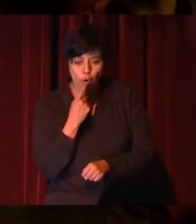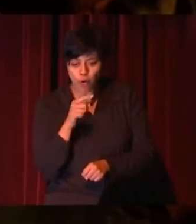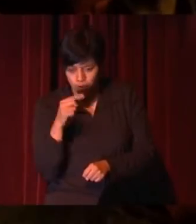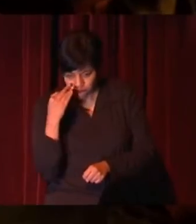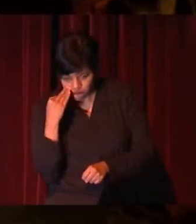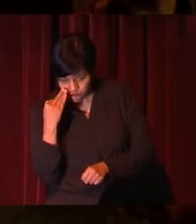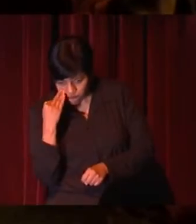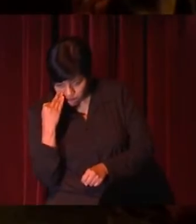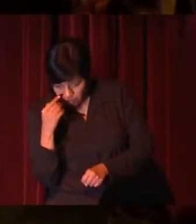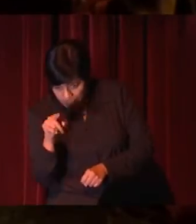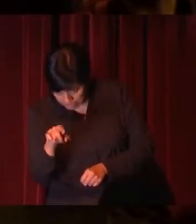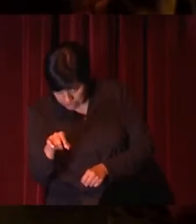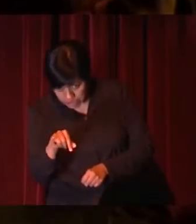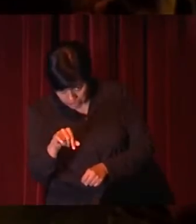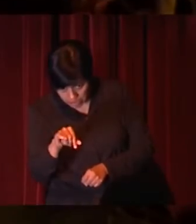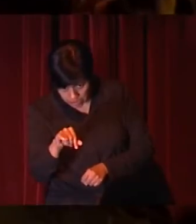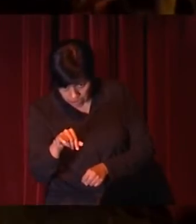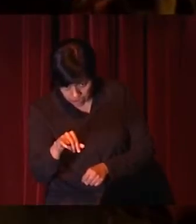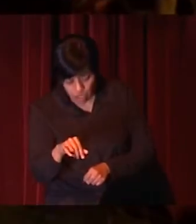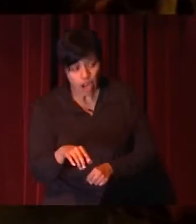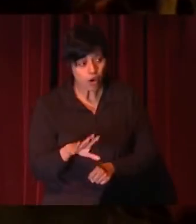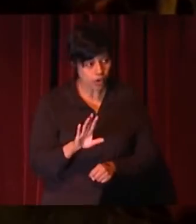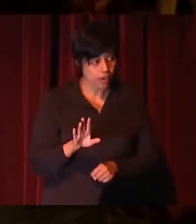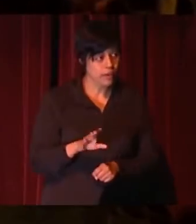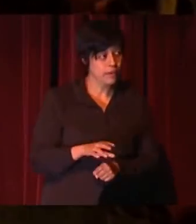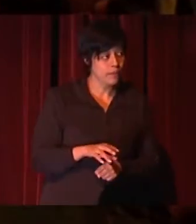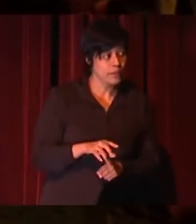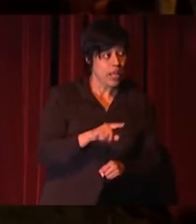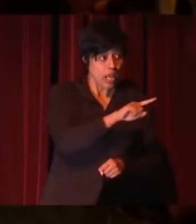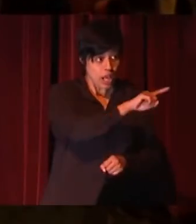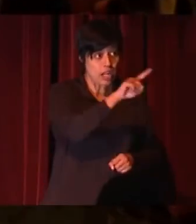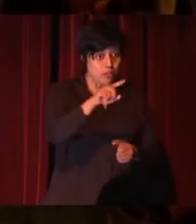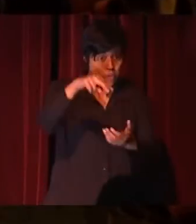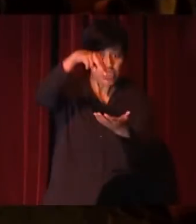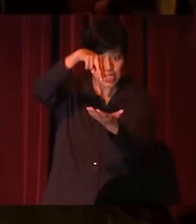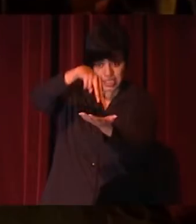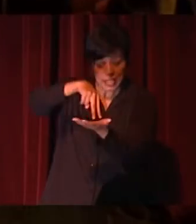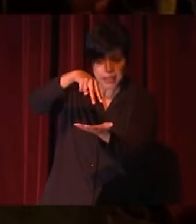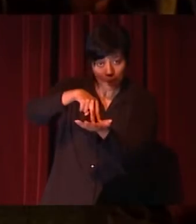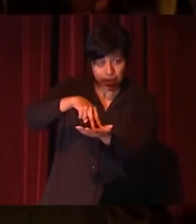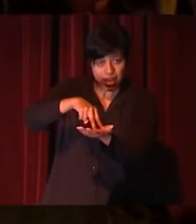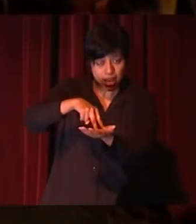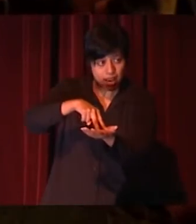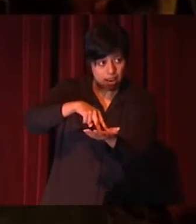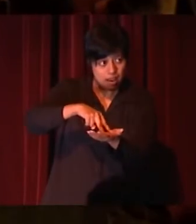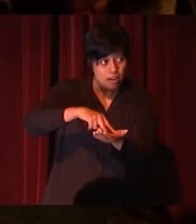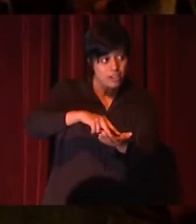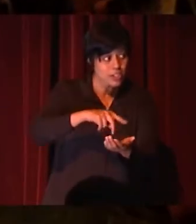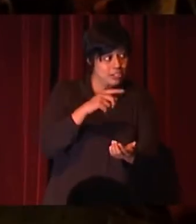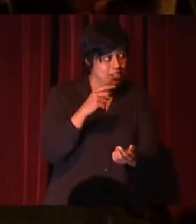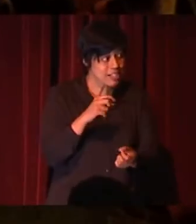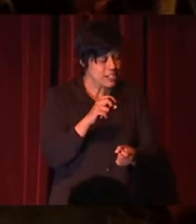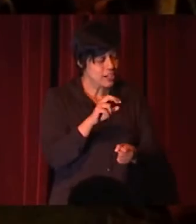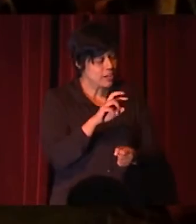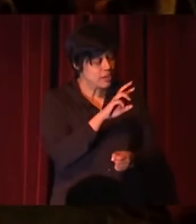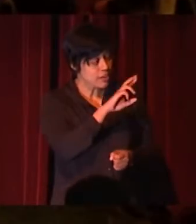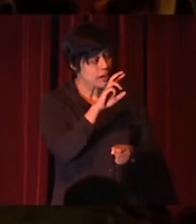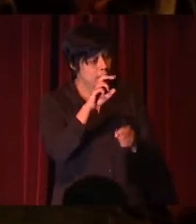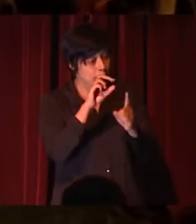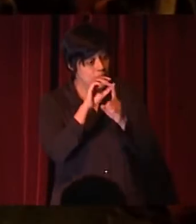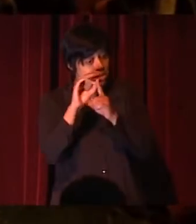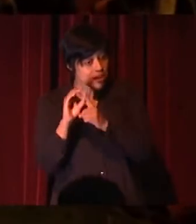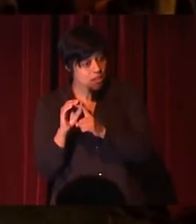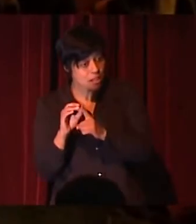gracias las personas que están puestas de pie representan al aproximado de personas que han vivido violencia sexual solamente en este